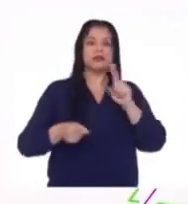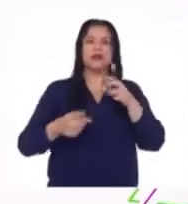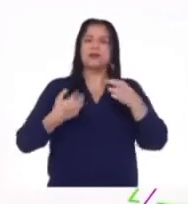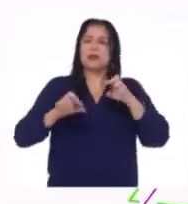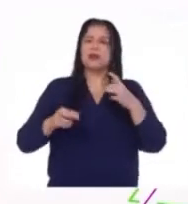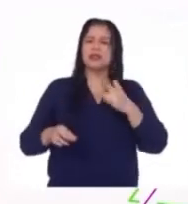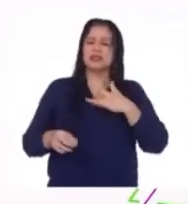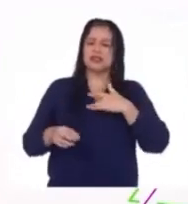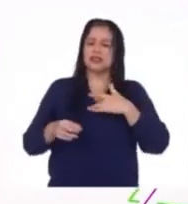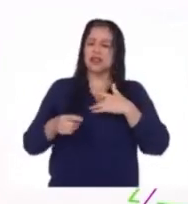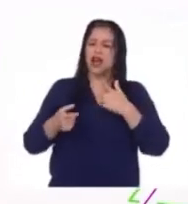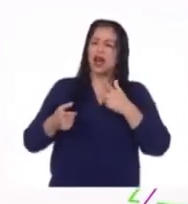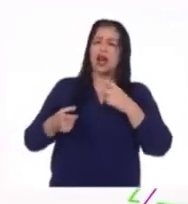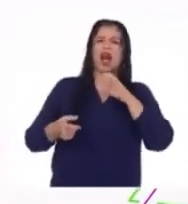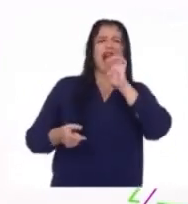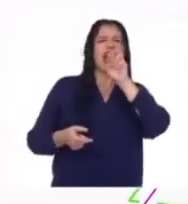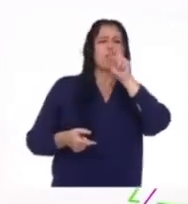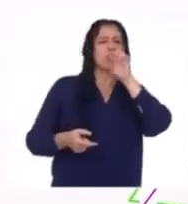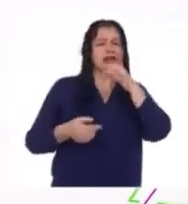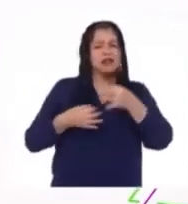sentir empatía hacia ellos.